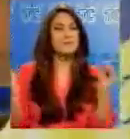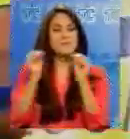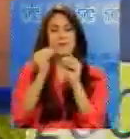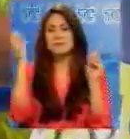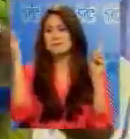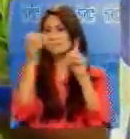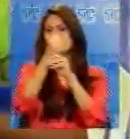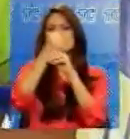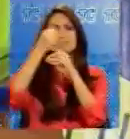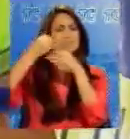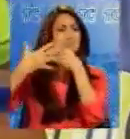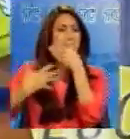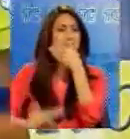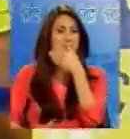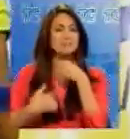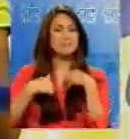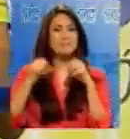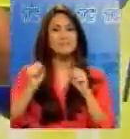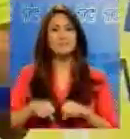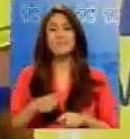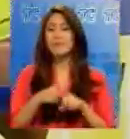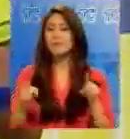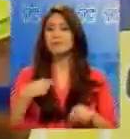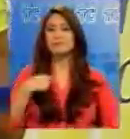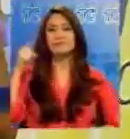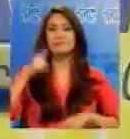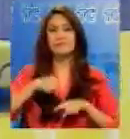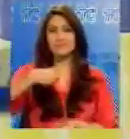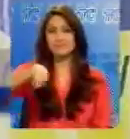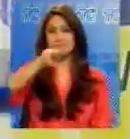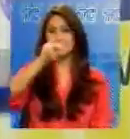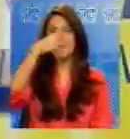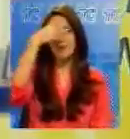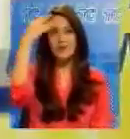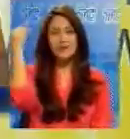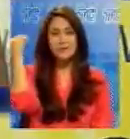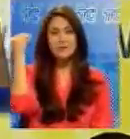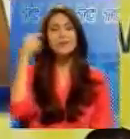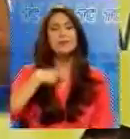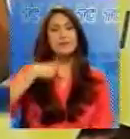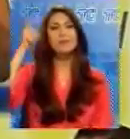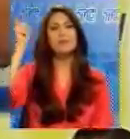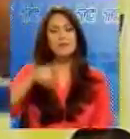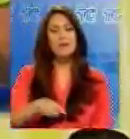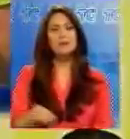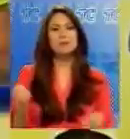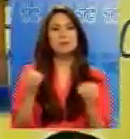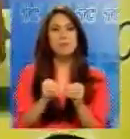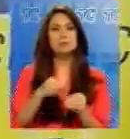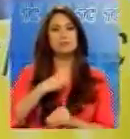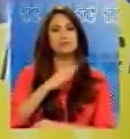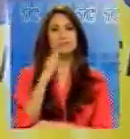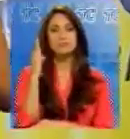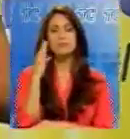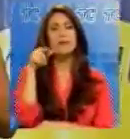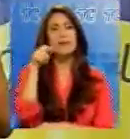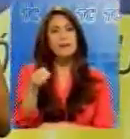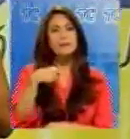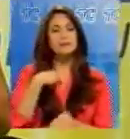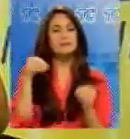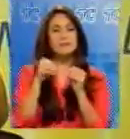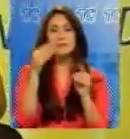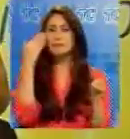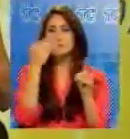infinitos muchísimos logros pero no podemos olvidar que tenemos que volverlos irreversibles Ese es el